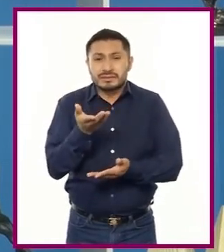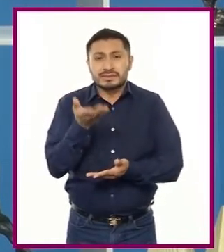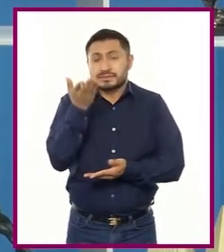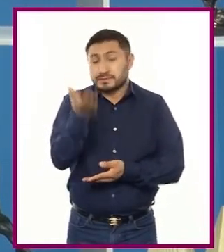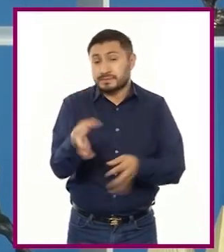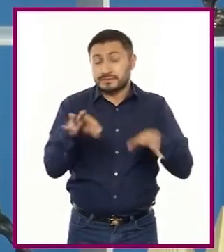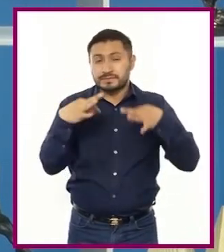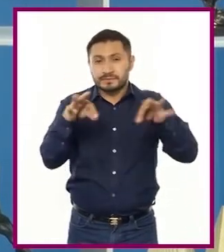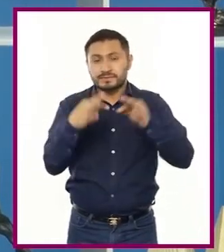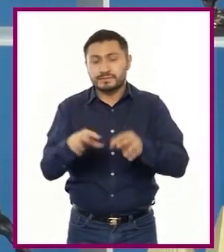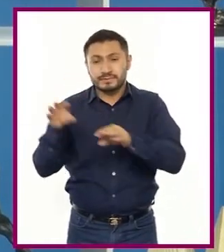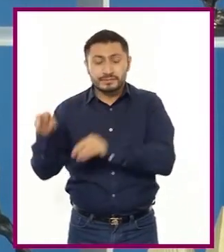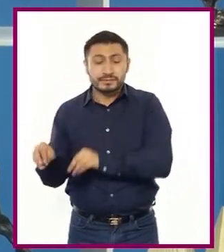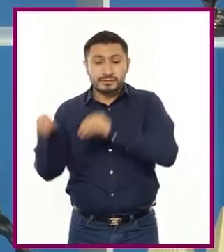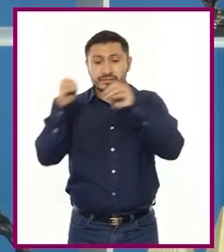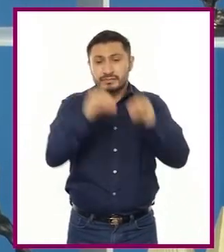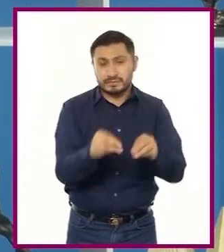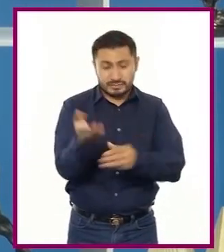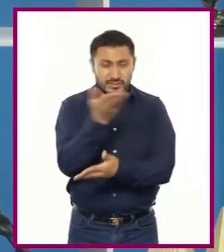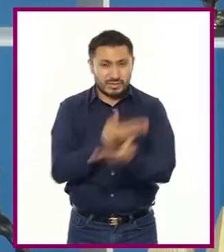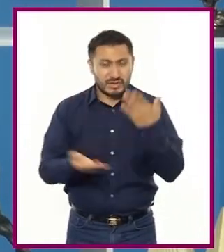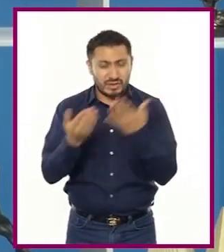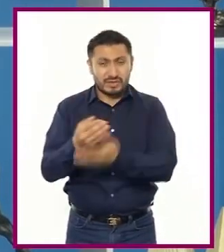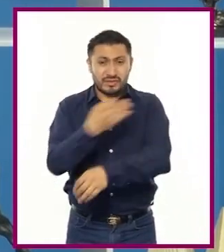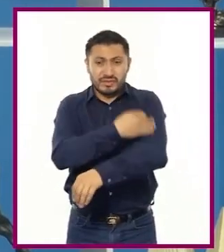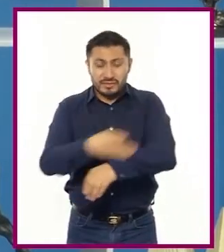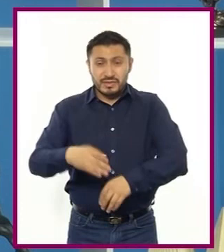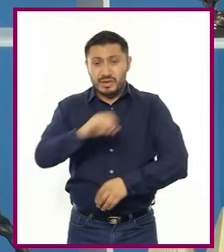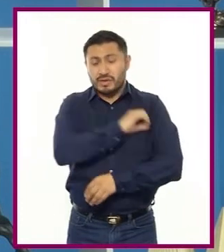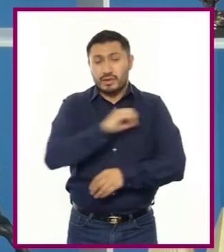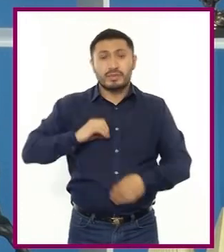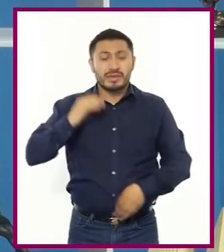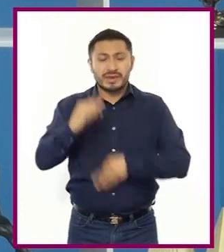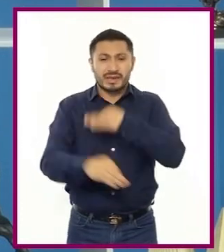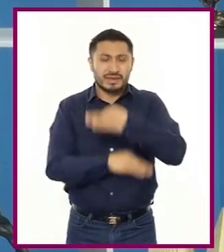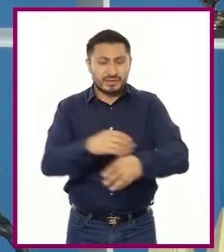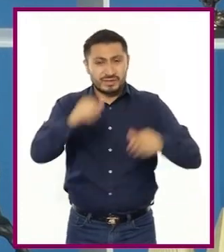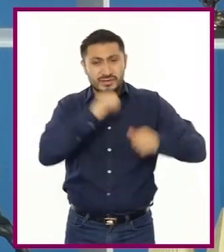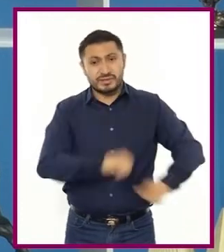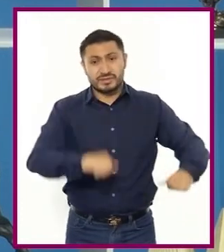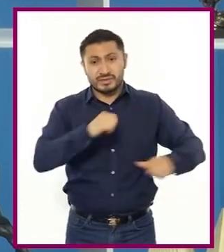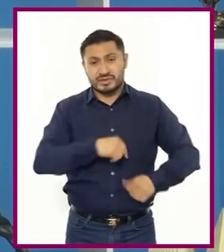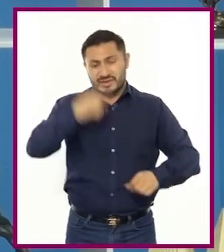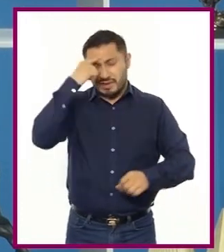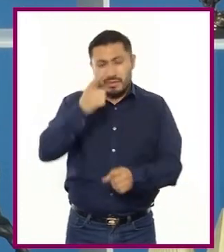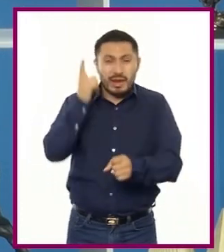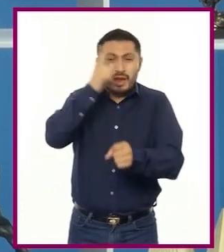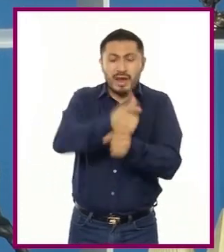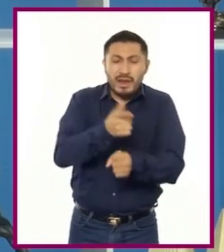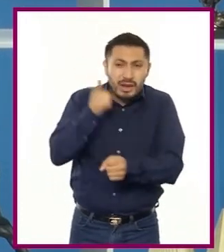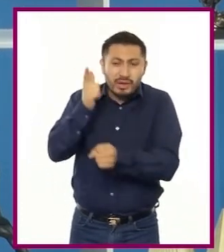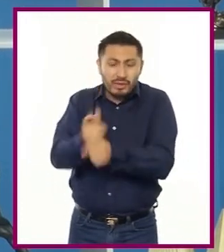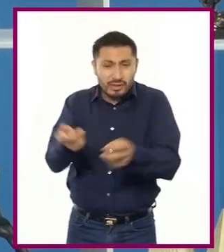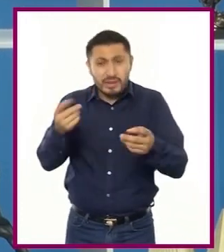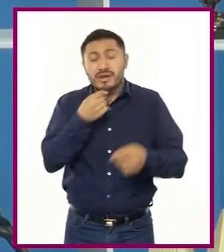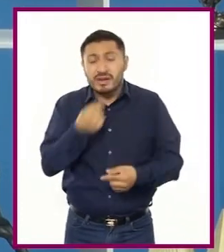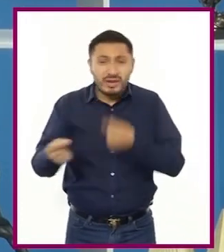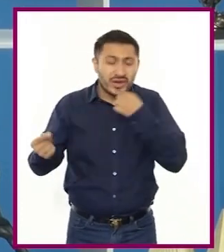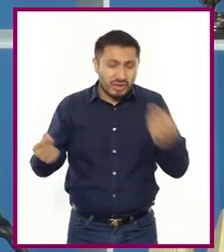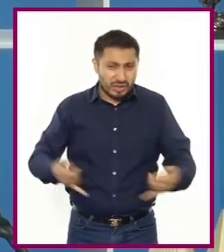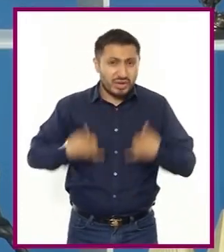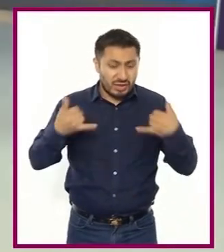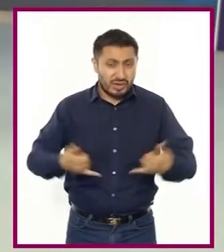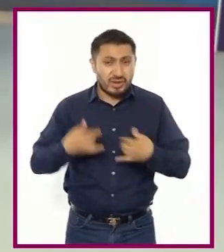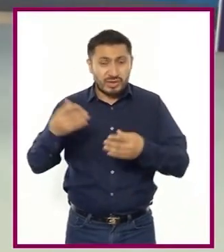los signatarios a realizar todas las gestiones necesarias para la localización de las personas menores de